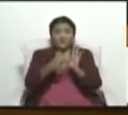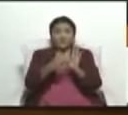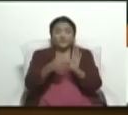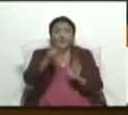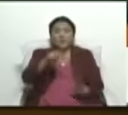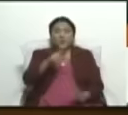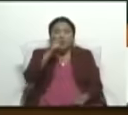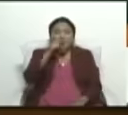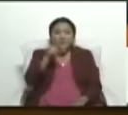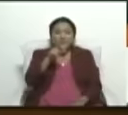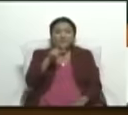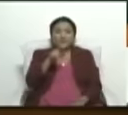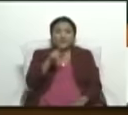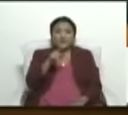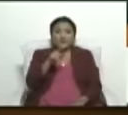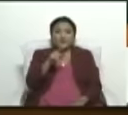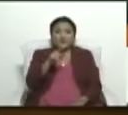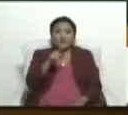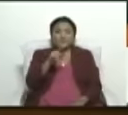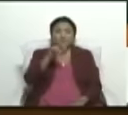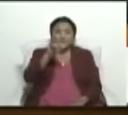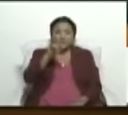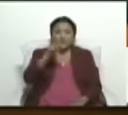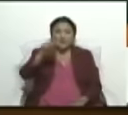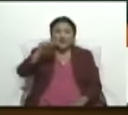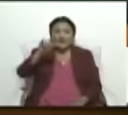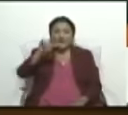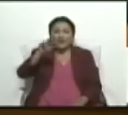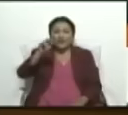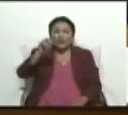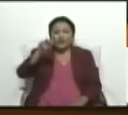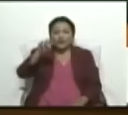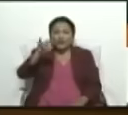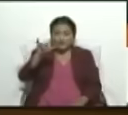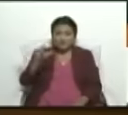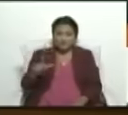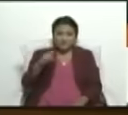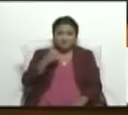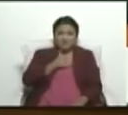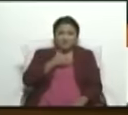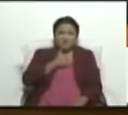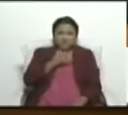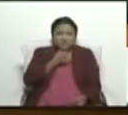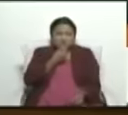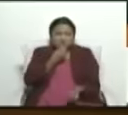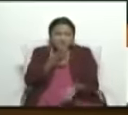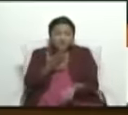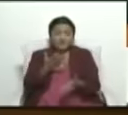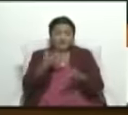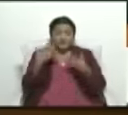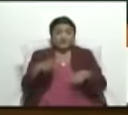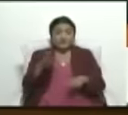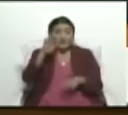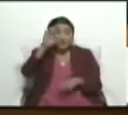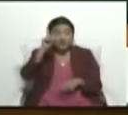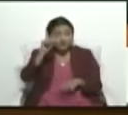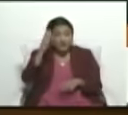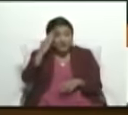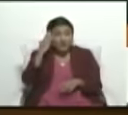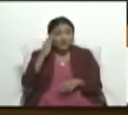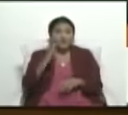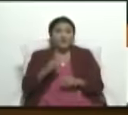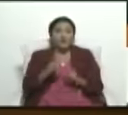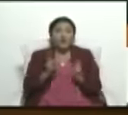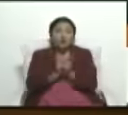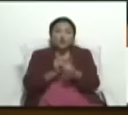lo premonitorio que pudo ser Tyron González Canserbero con él mismo. Yo quisiera que en pocos